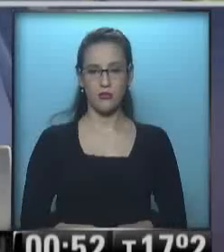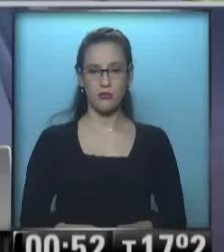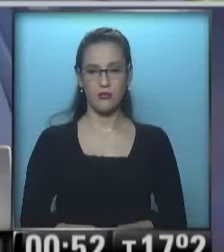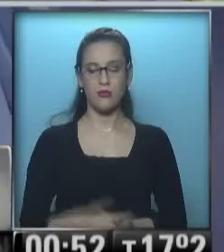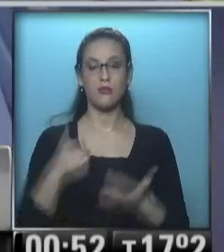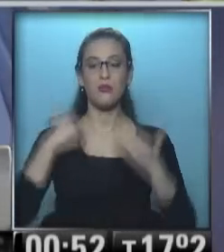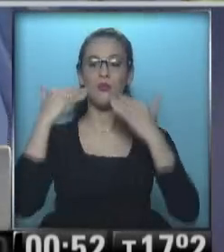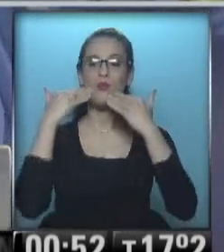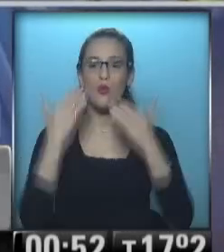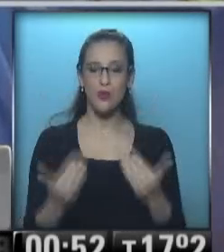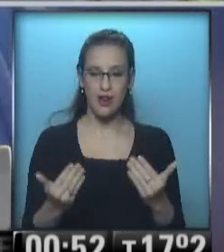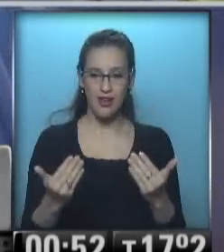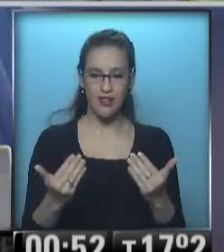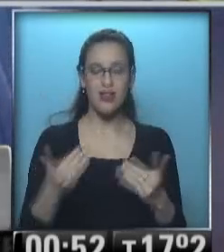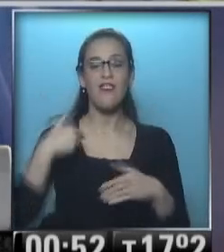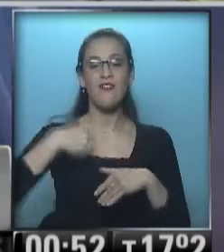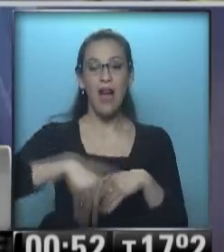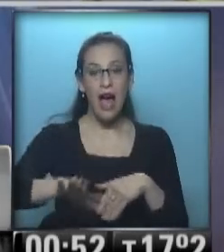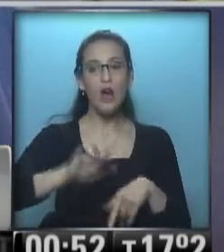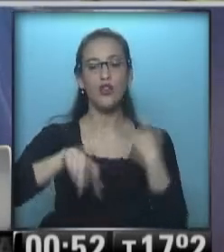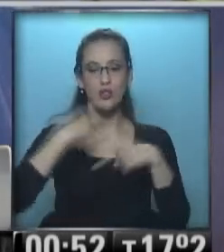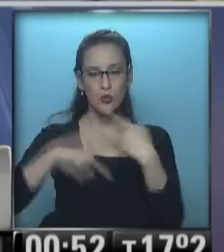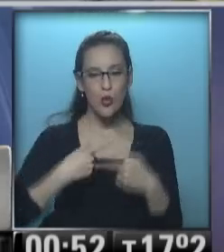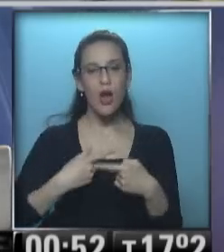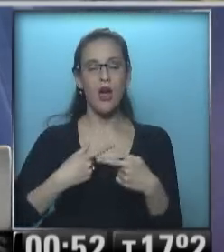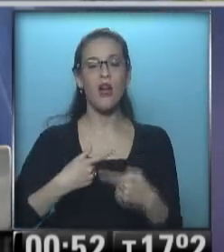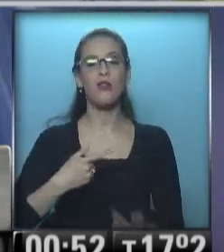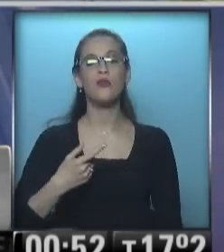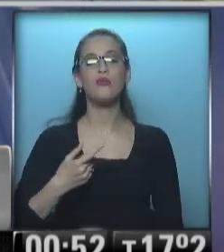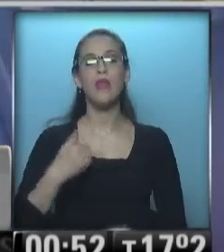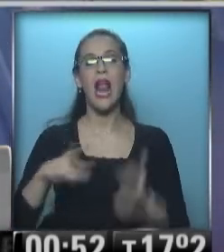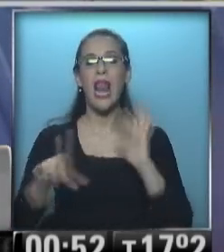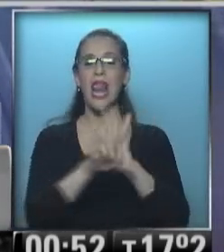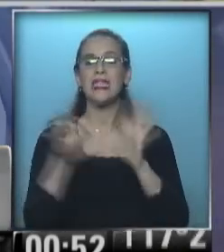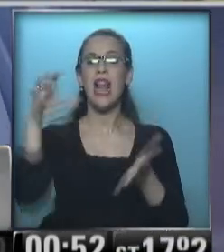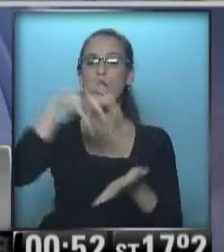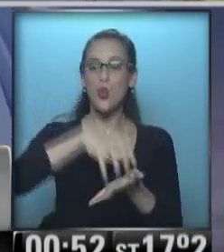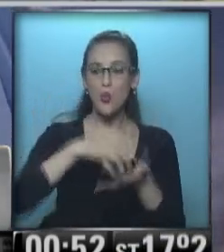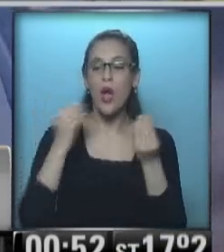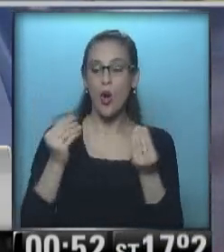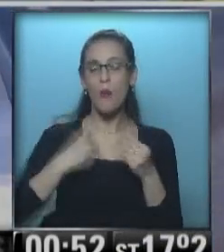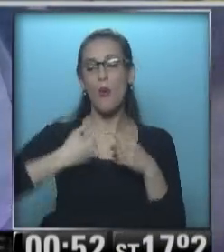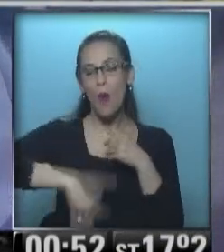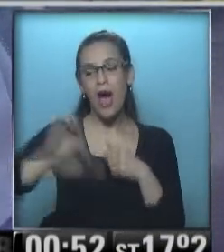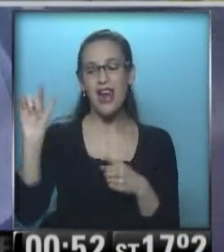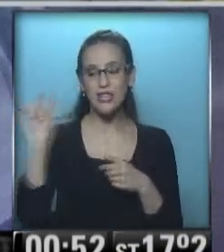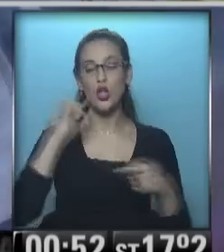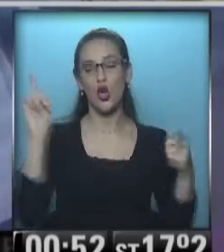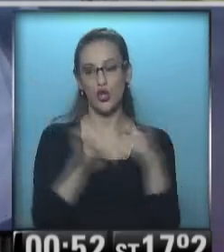Muchísimas gracias, Ariel. Vamos a seguir atentos allí a lo que pase en la legislatura, a lo que vos nos digas. En unos minutos nos volvemos a comunicar.